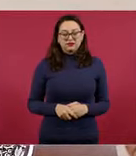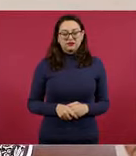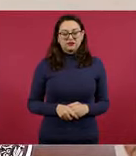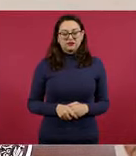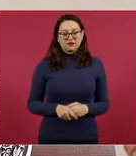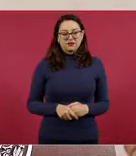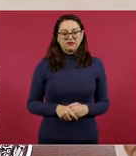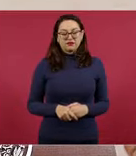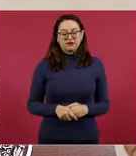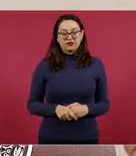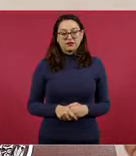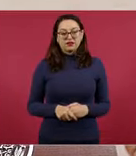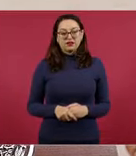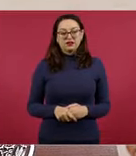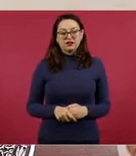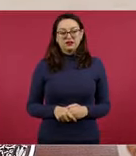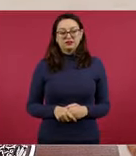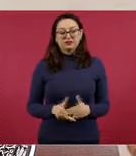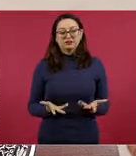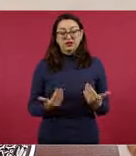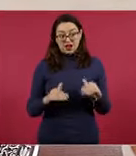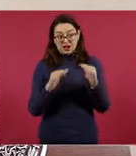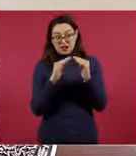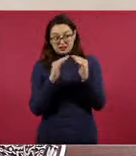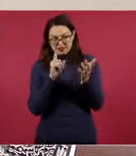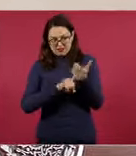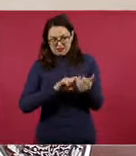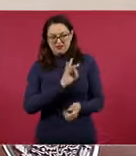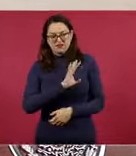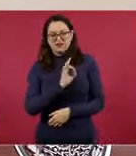La casa tiene miedo.